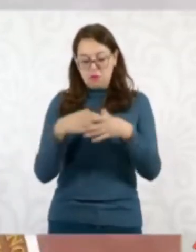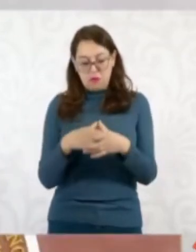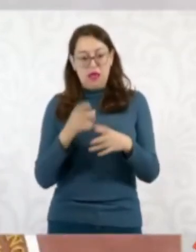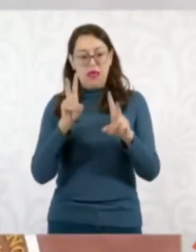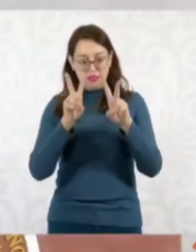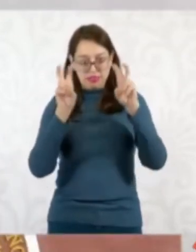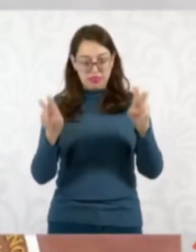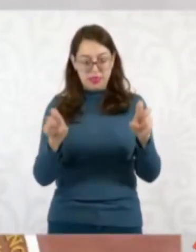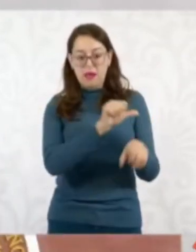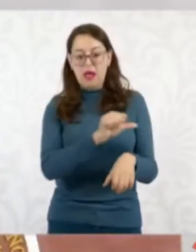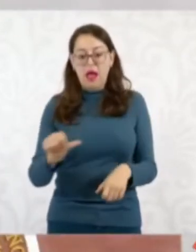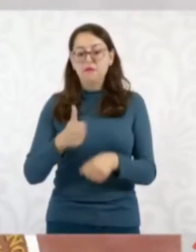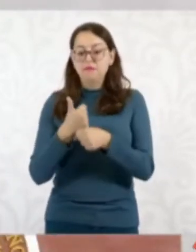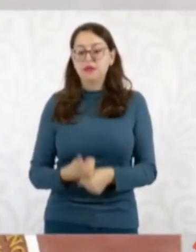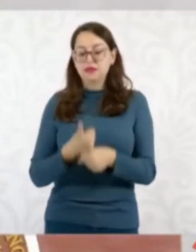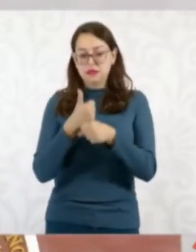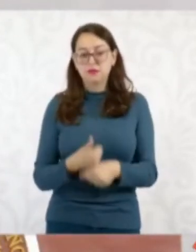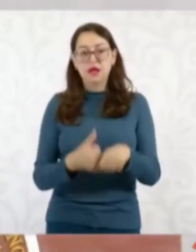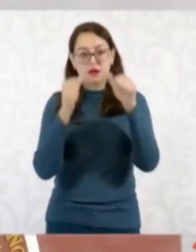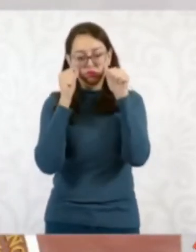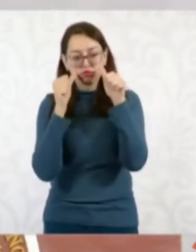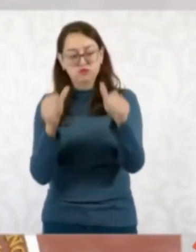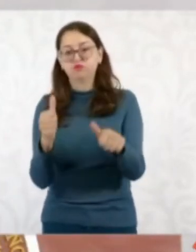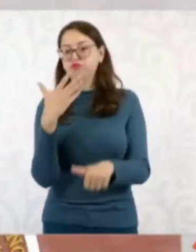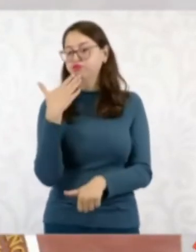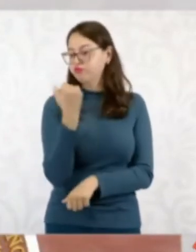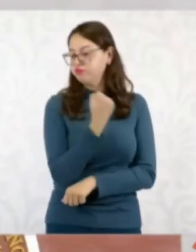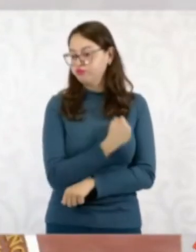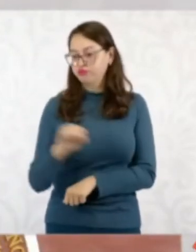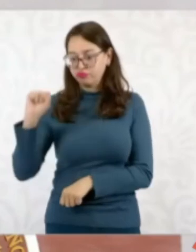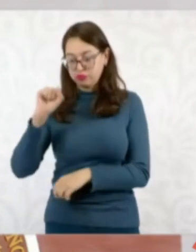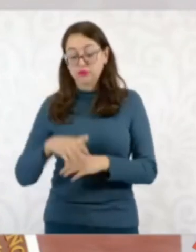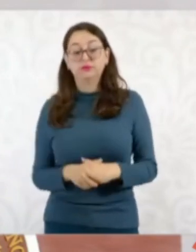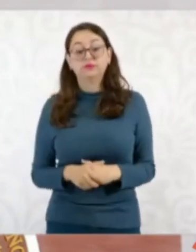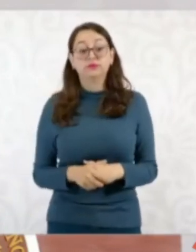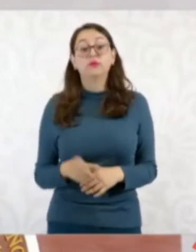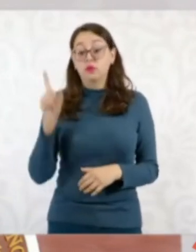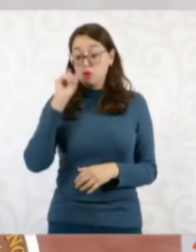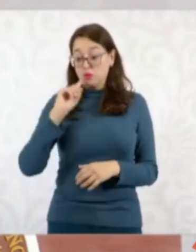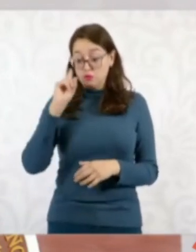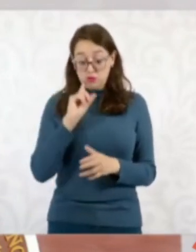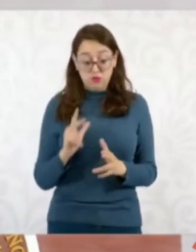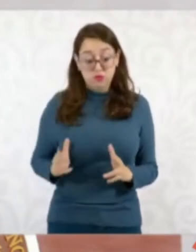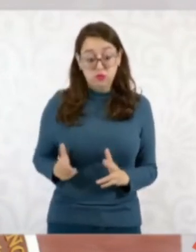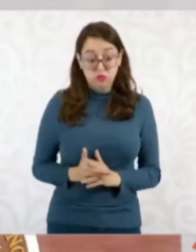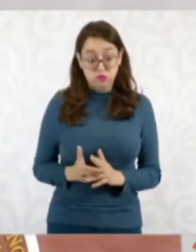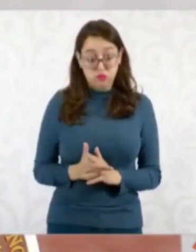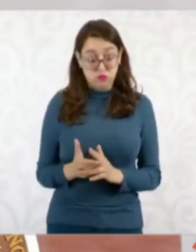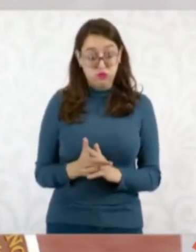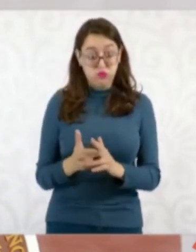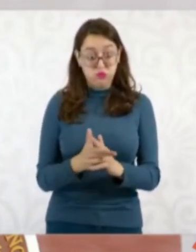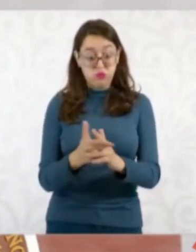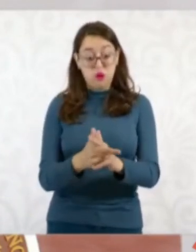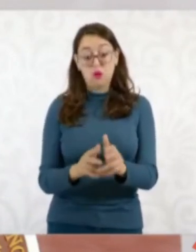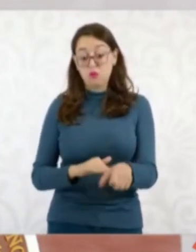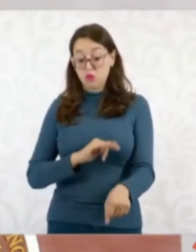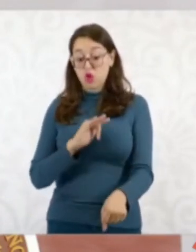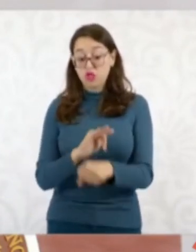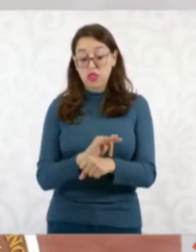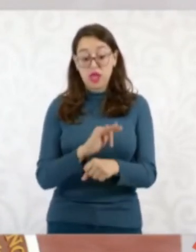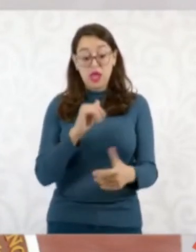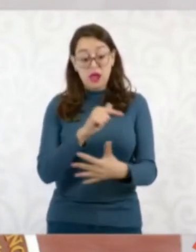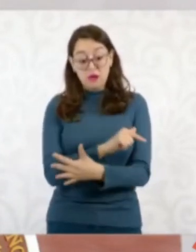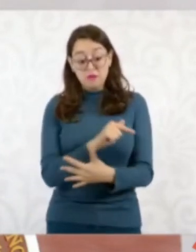materia de atención a víctimas. Además, la investigación del delito de feminicidio y las medidas de protección y las cuales